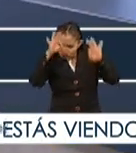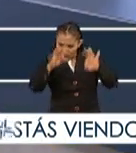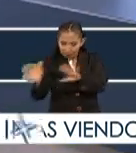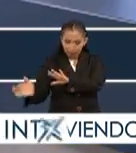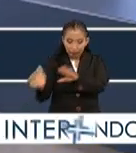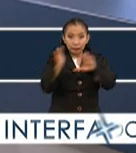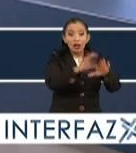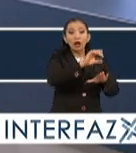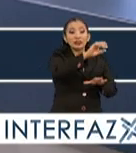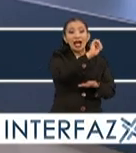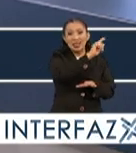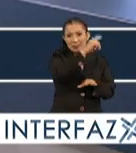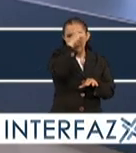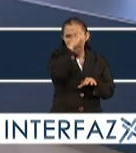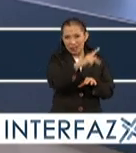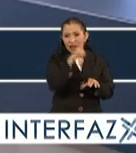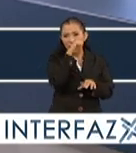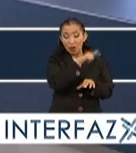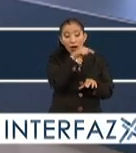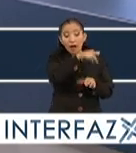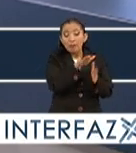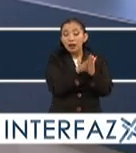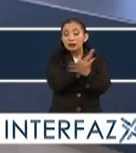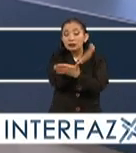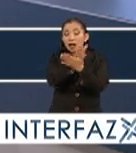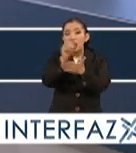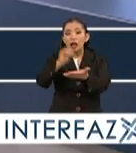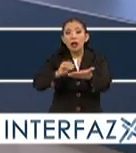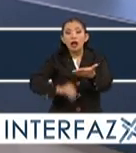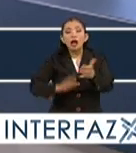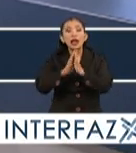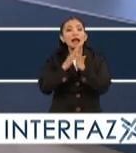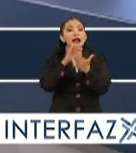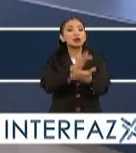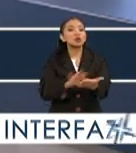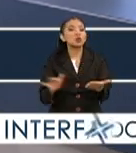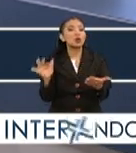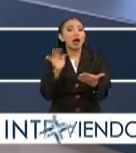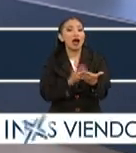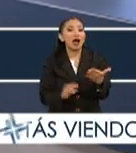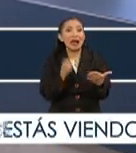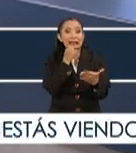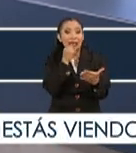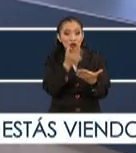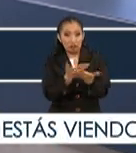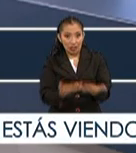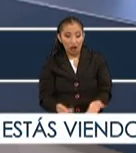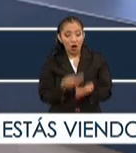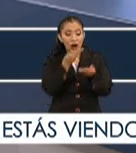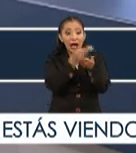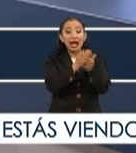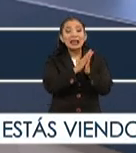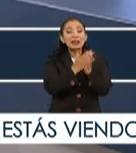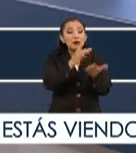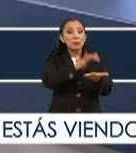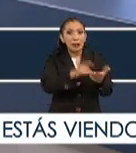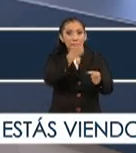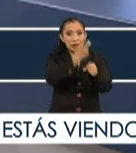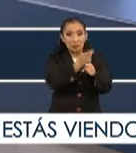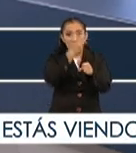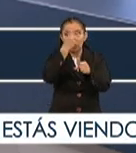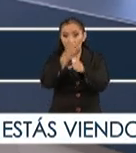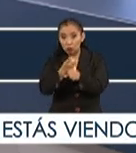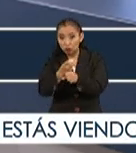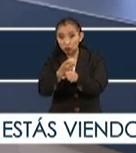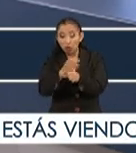lado, también la Academia Mexicana de la Lengua participó en la elaboración de libros de lectura, que los niños tienen ahora un libro de lectura en primero y un